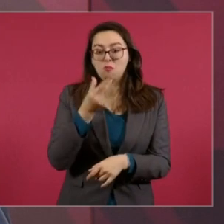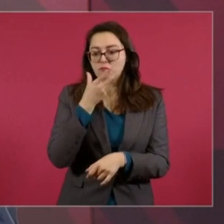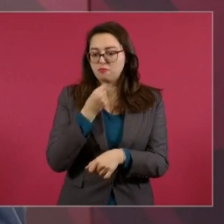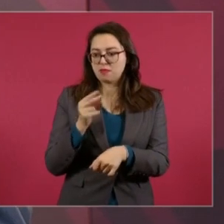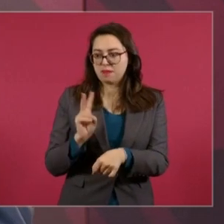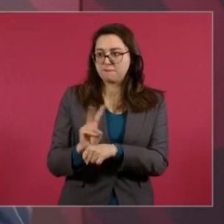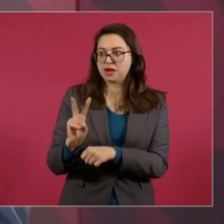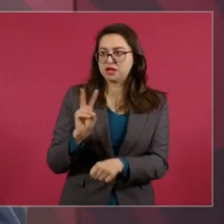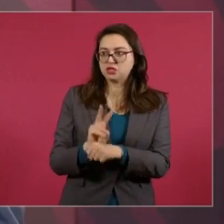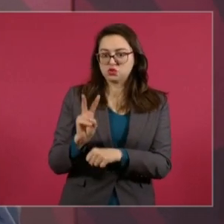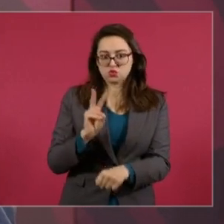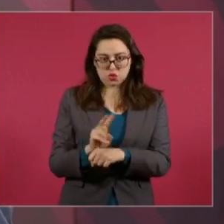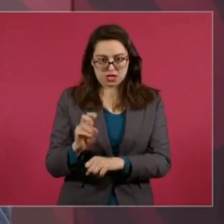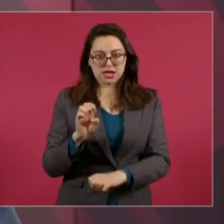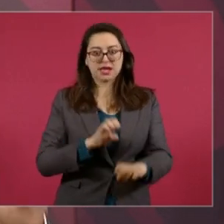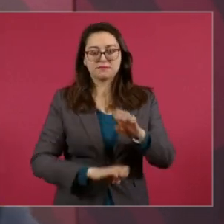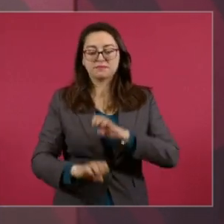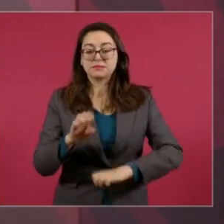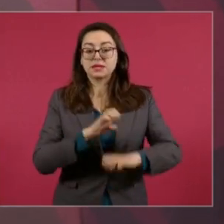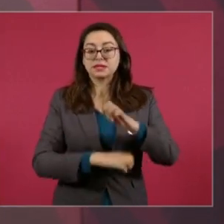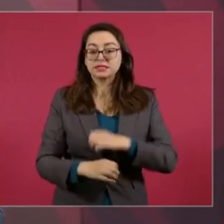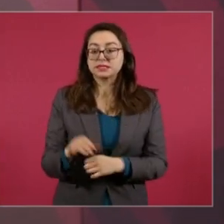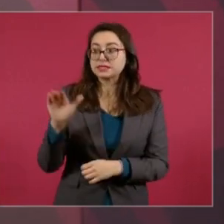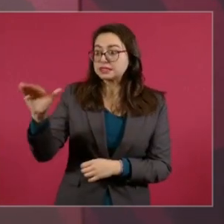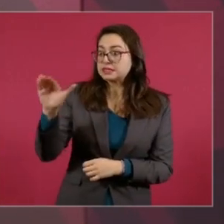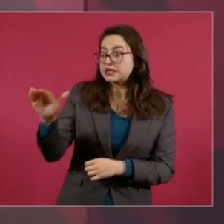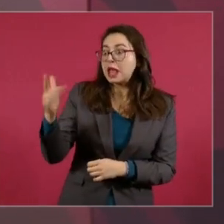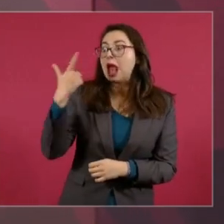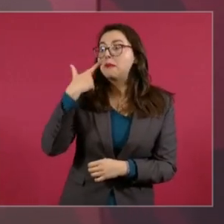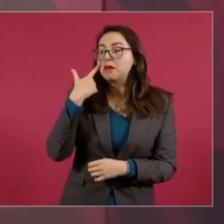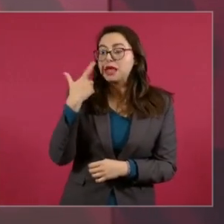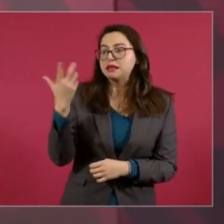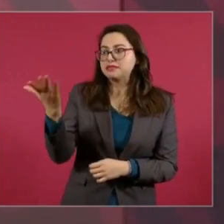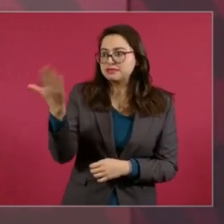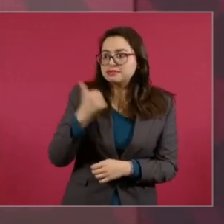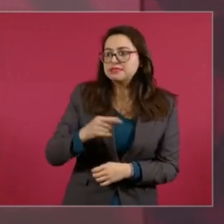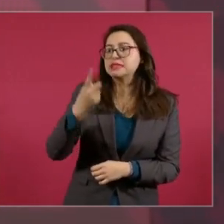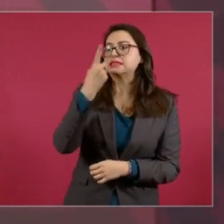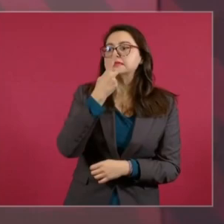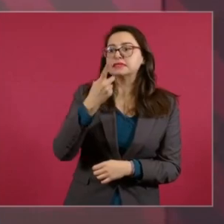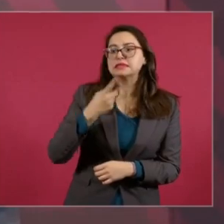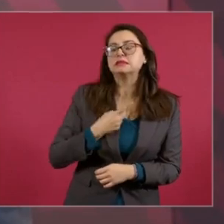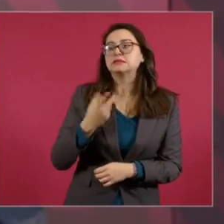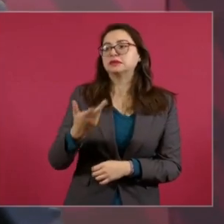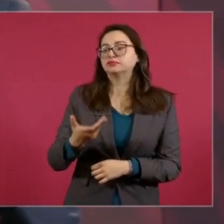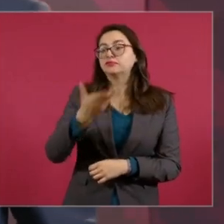Venezuela, para encontrar las similitudes entre el finado